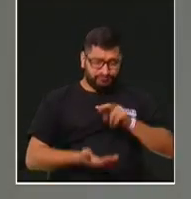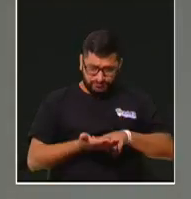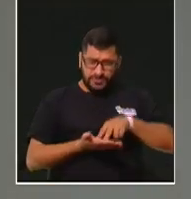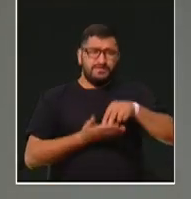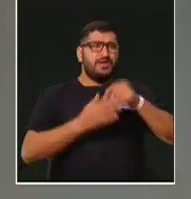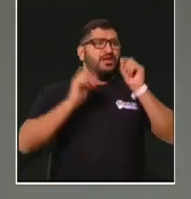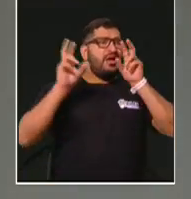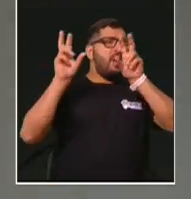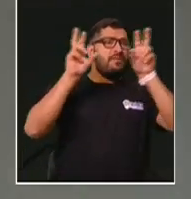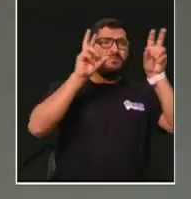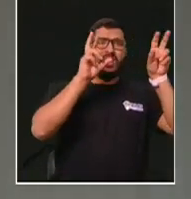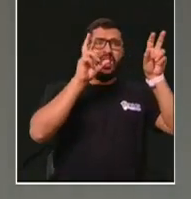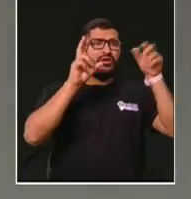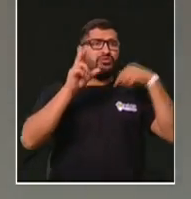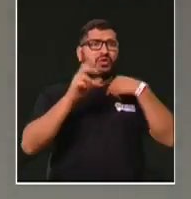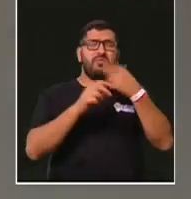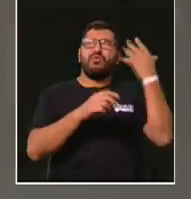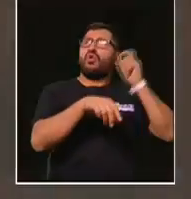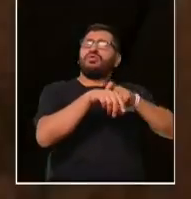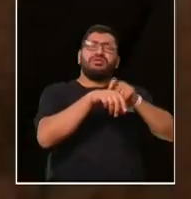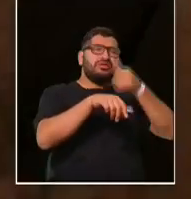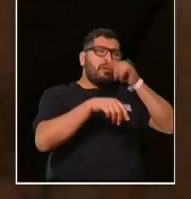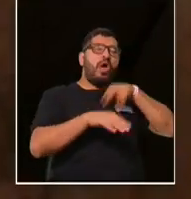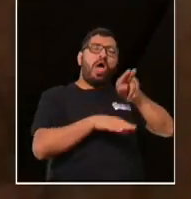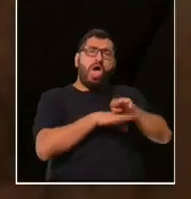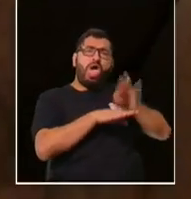levantarme de la cama, porque yo estuve mucho tiempo en cama.